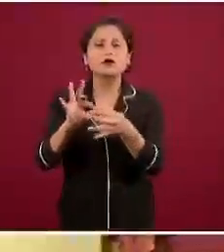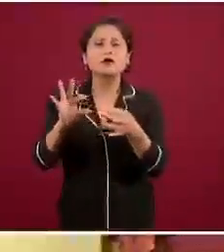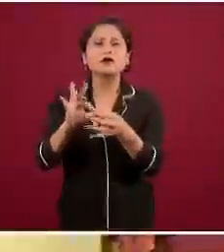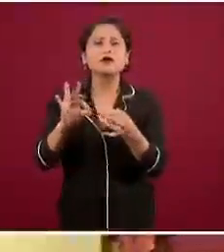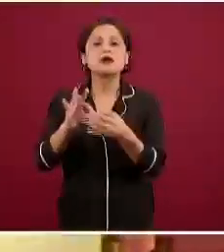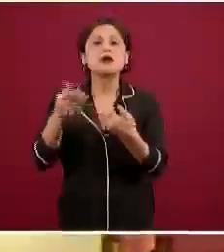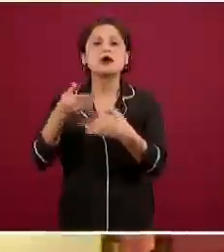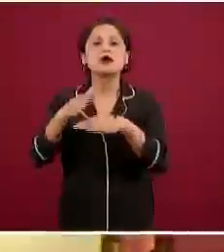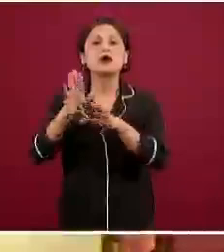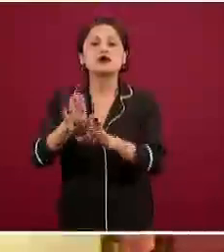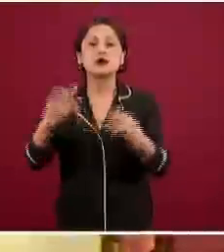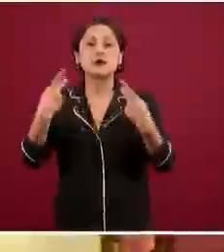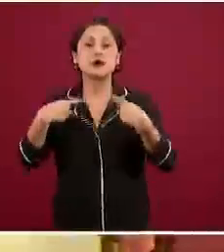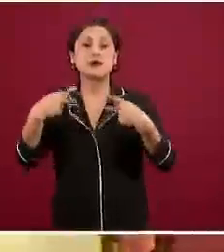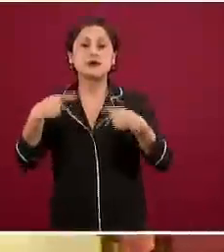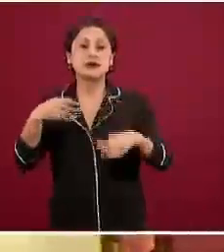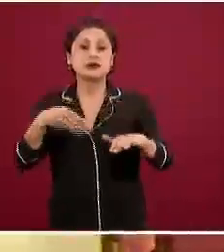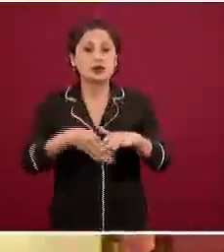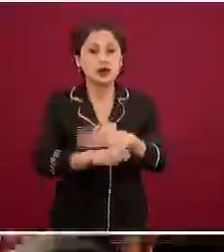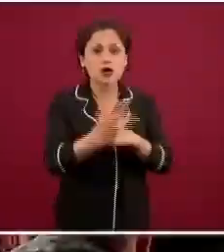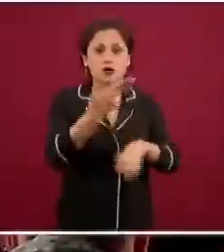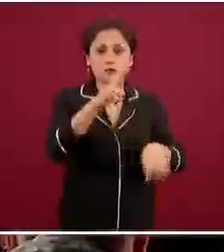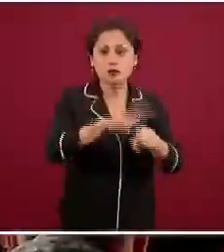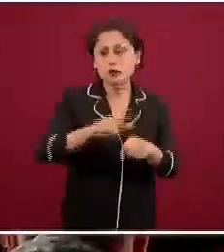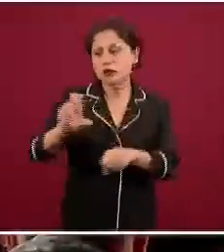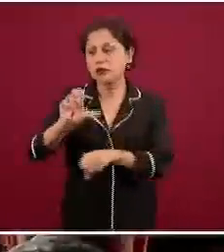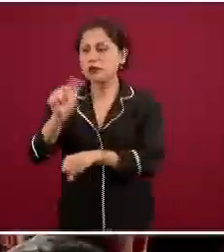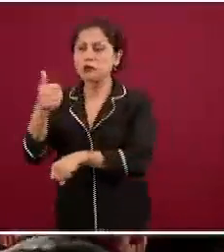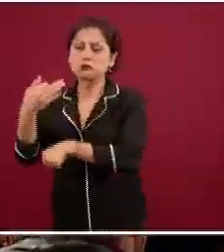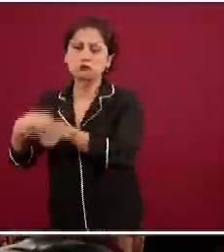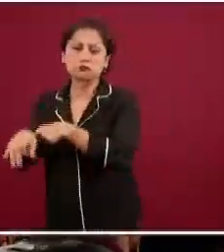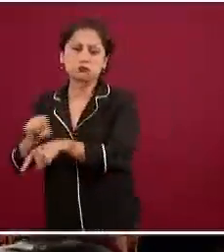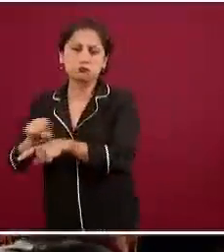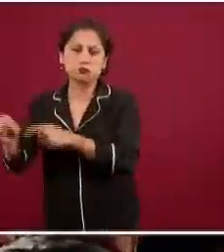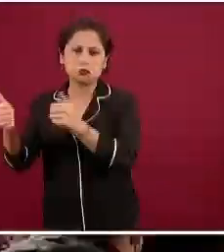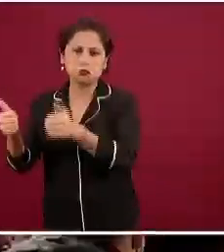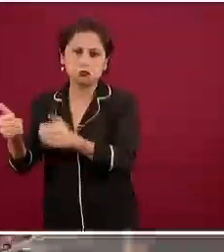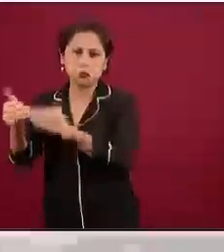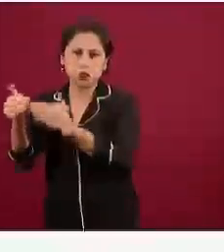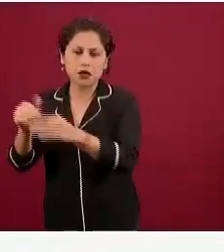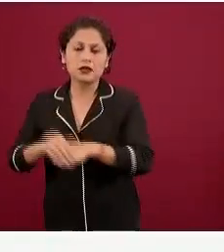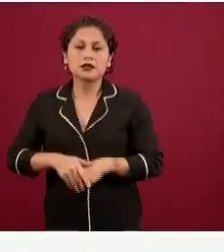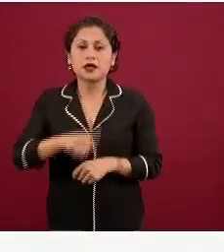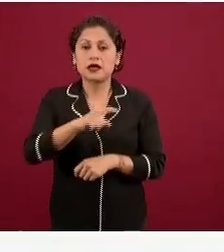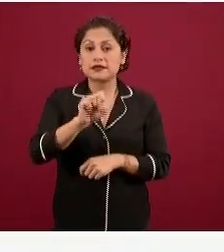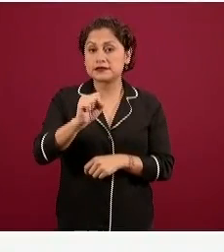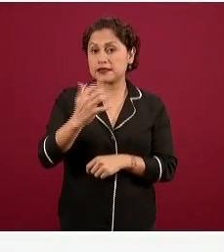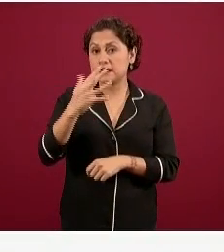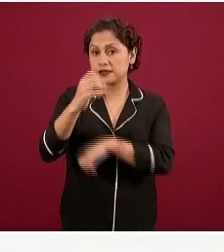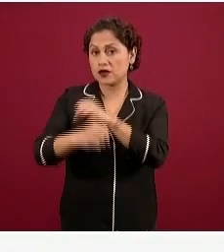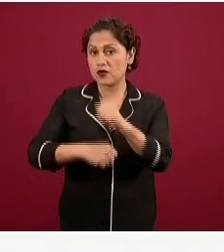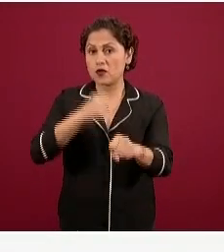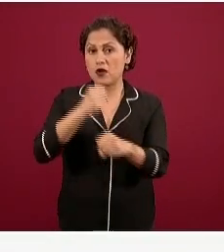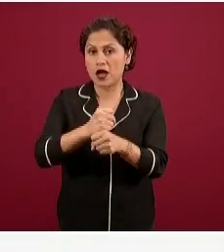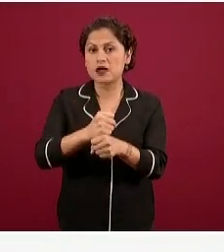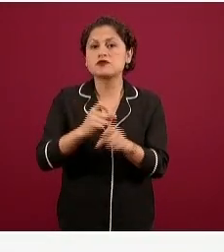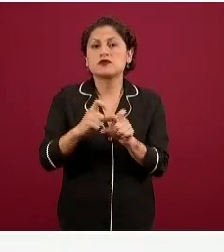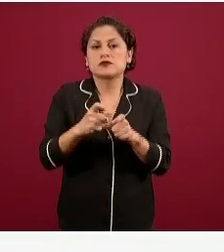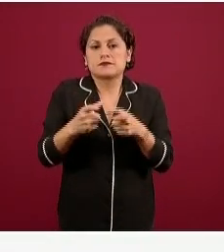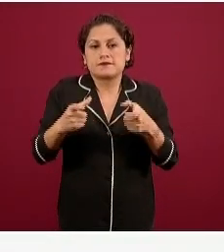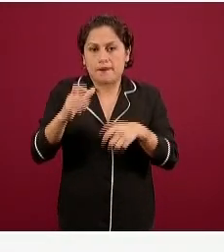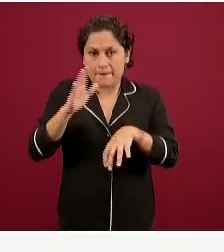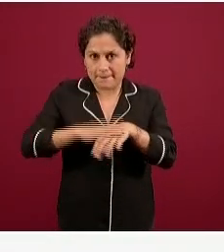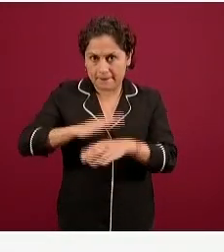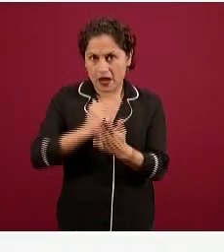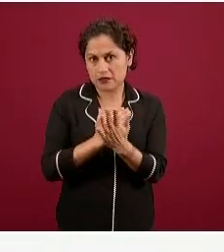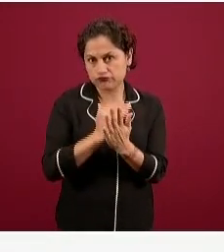y quiénes se manejaron de manera ambulatoria. Vemos que los mayores de 65 continúa incrementándose, ayer era una diferencia pequeña, hoy